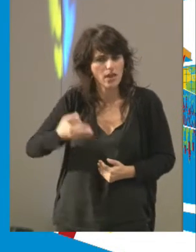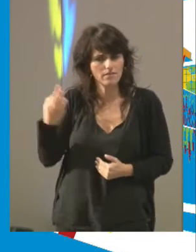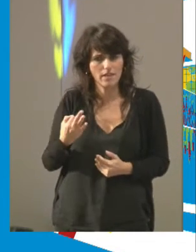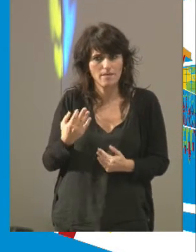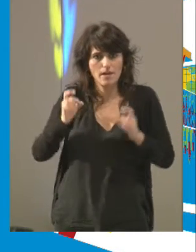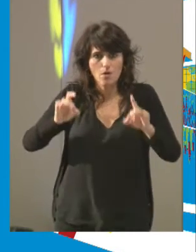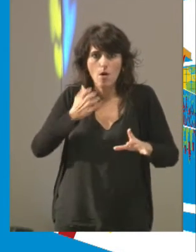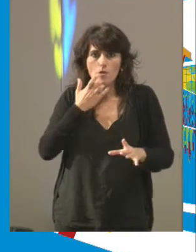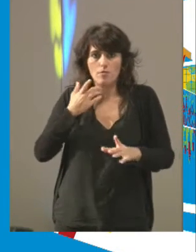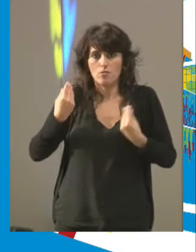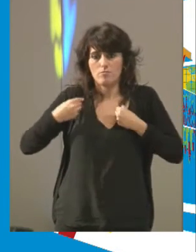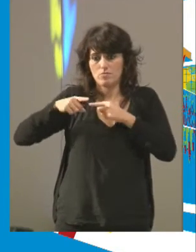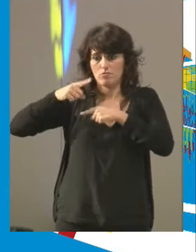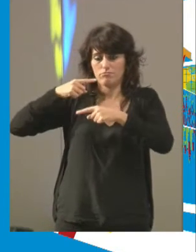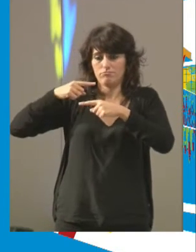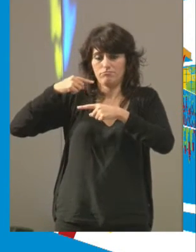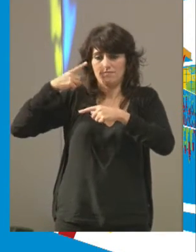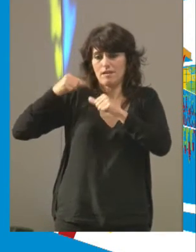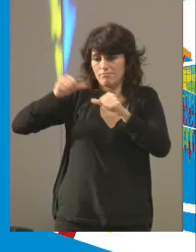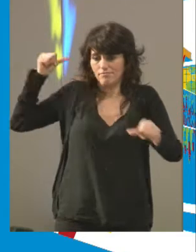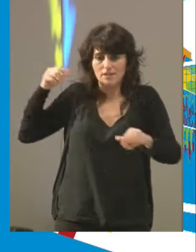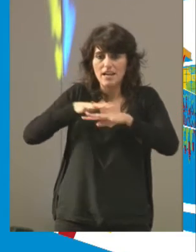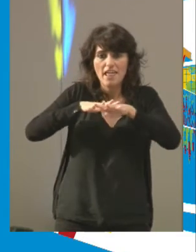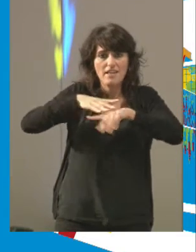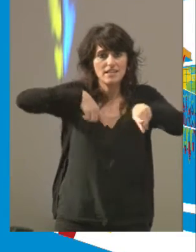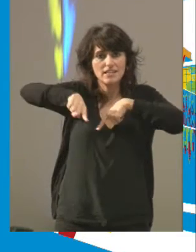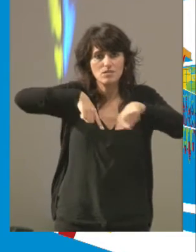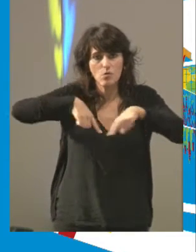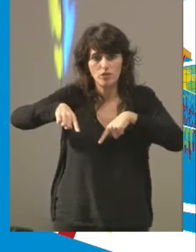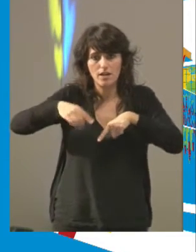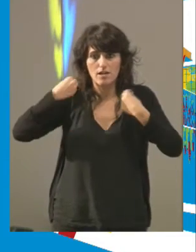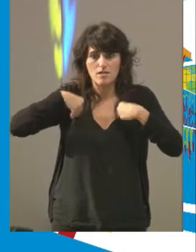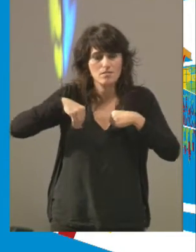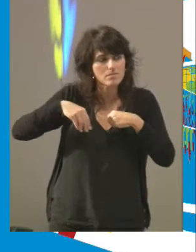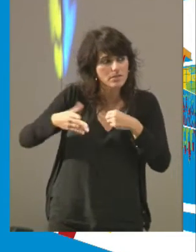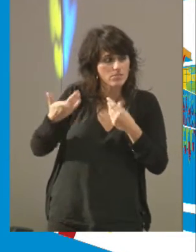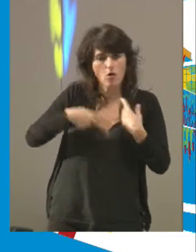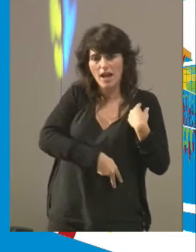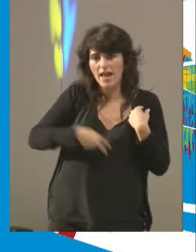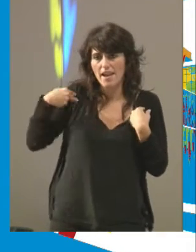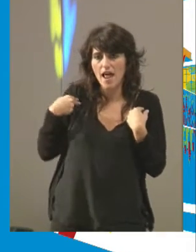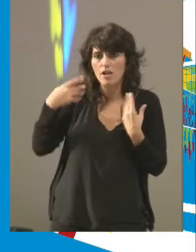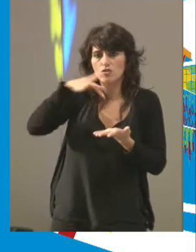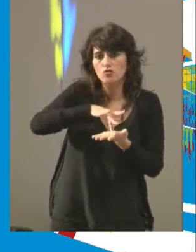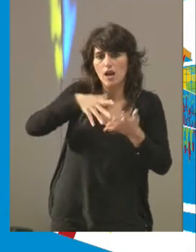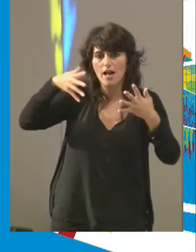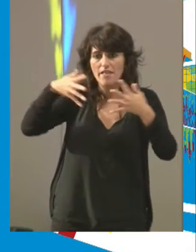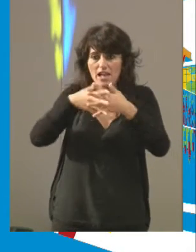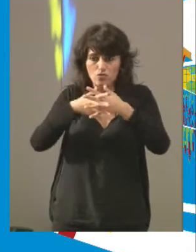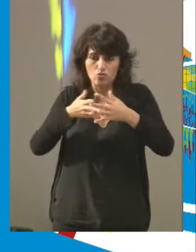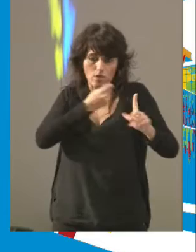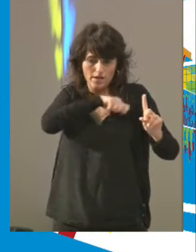la concepción tradicional de las redes de transporte radial, como ocurre en muchos ámbitos metropolitanos y como ocurre a nivel general de la estructura del Estado